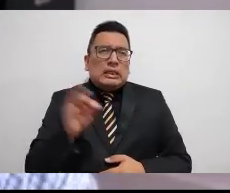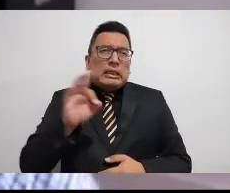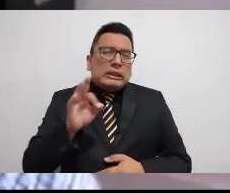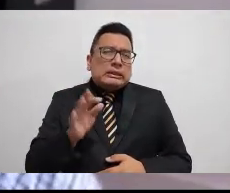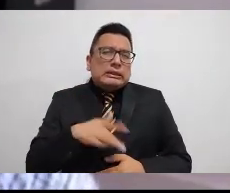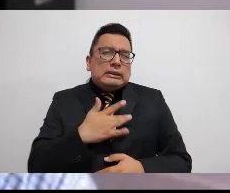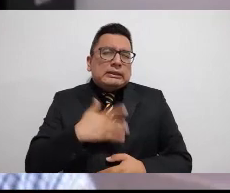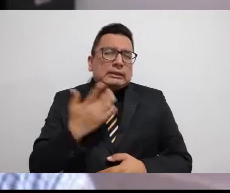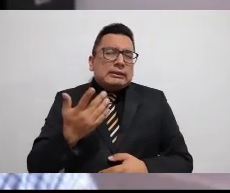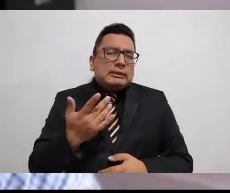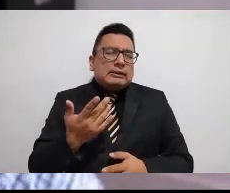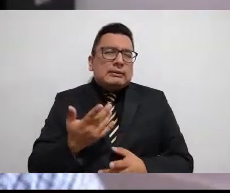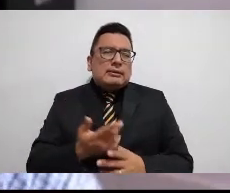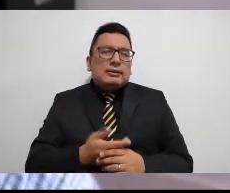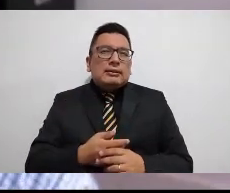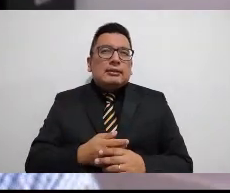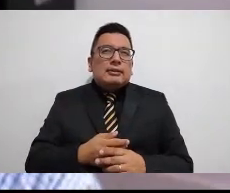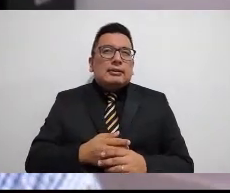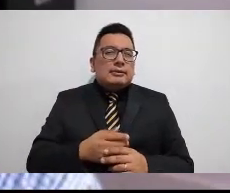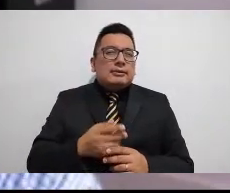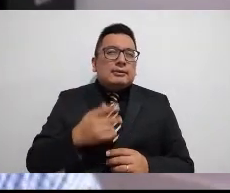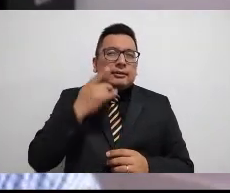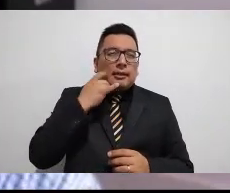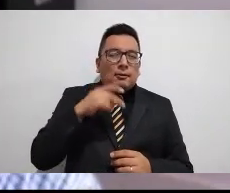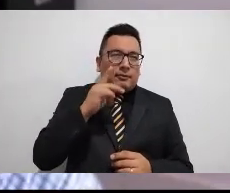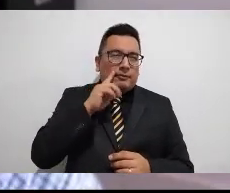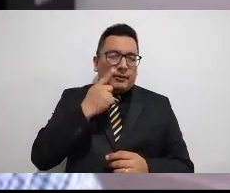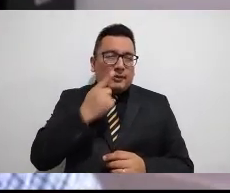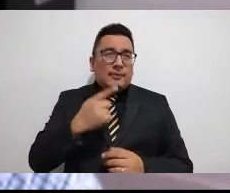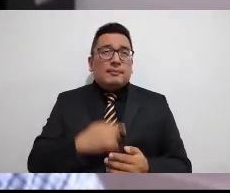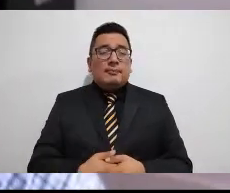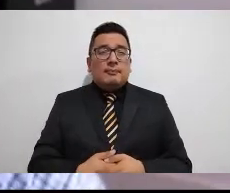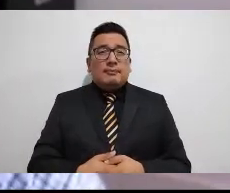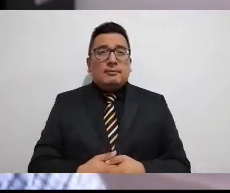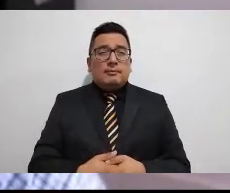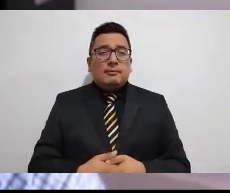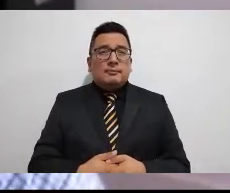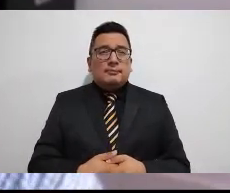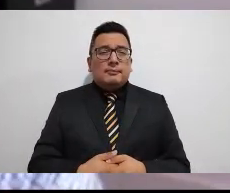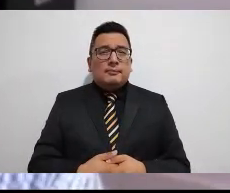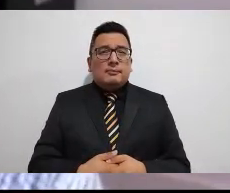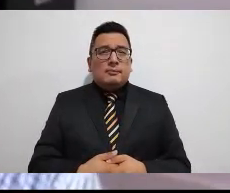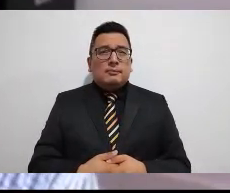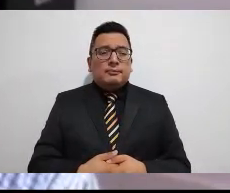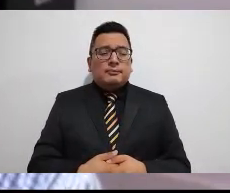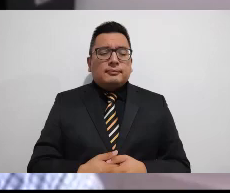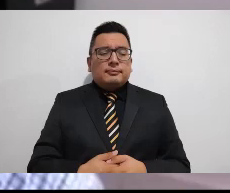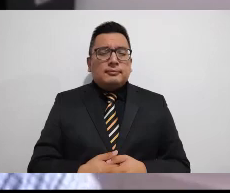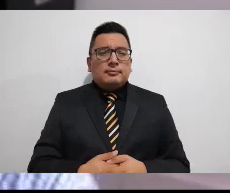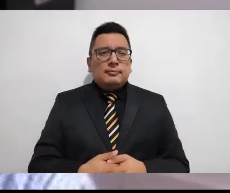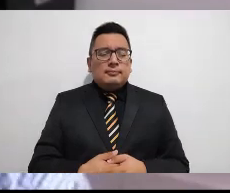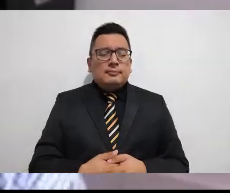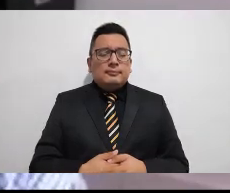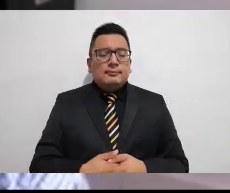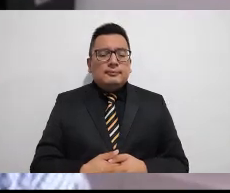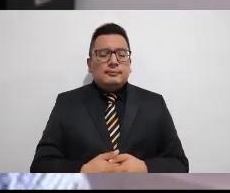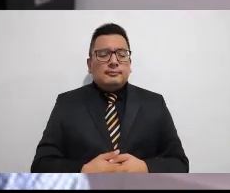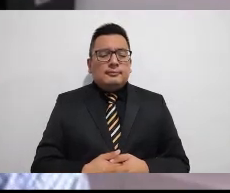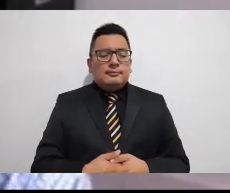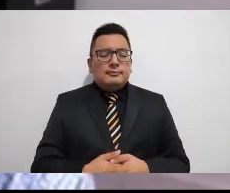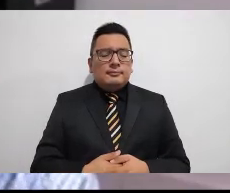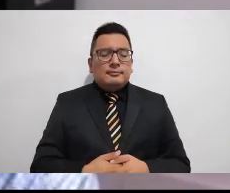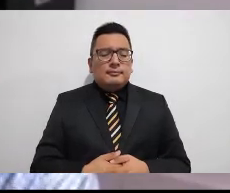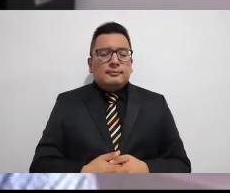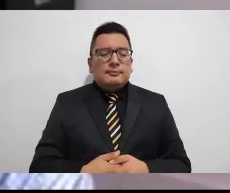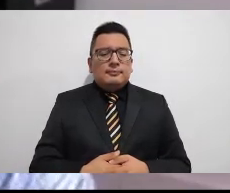poco técnica, pero creo que es importante. ¿Tú crees o consideras, o cómo consideras que se han abordado las tensiones